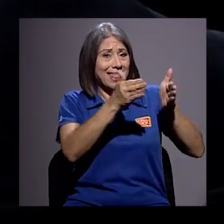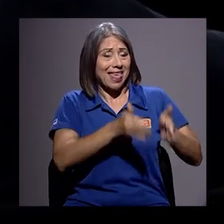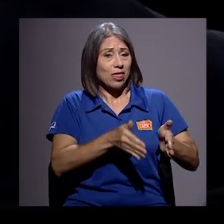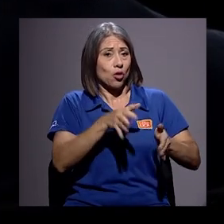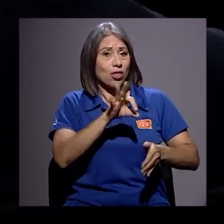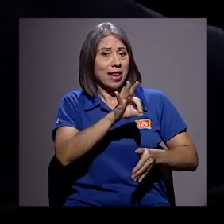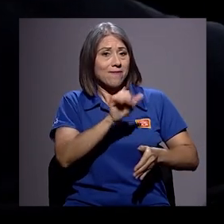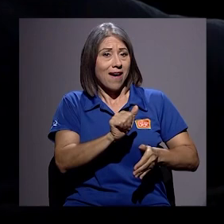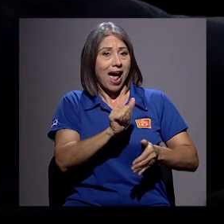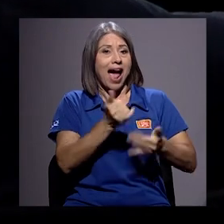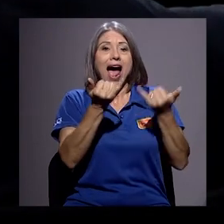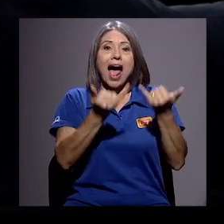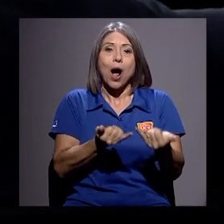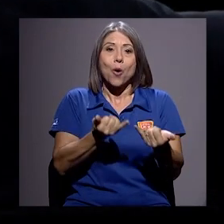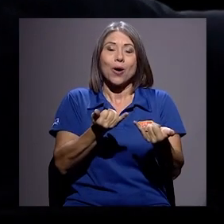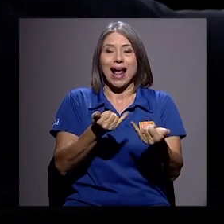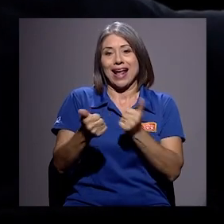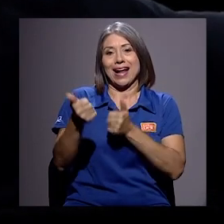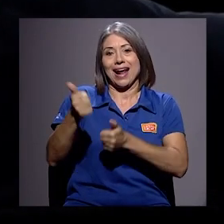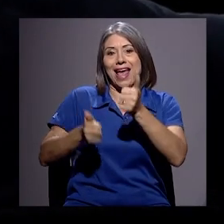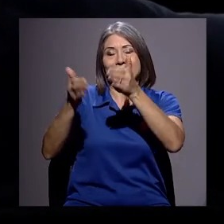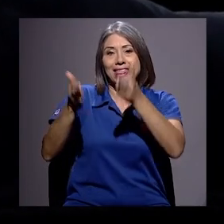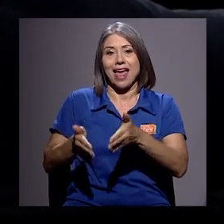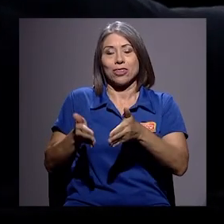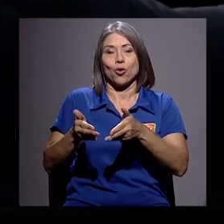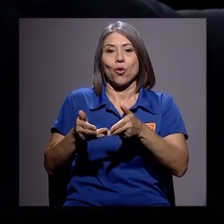candidato de juntos san josé